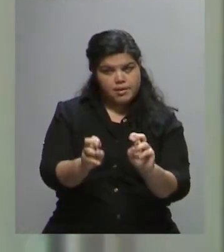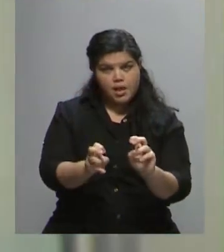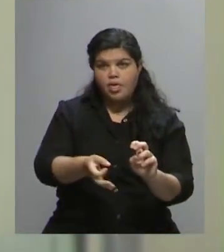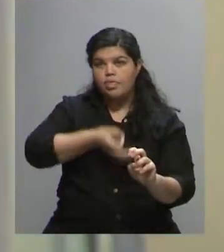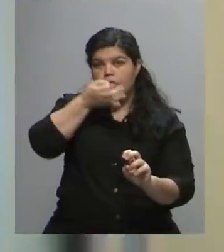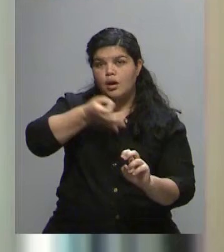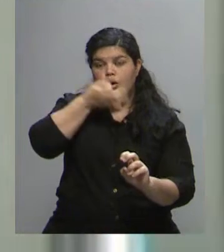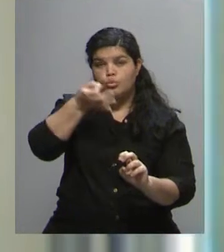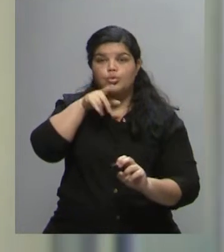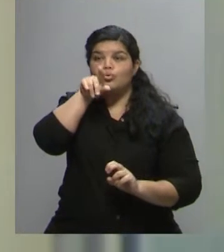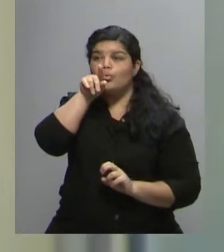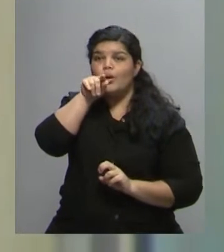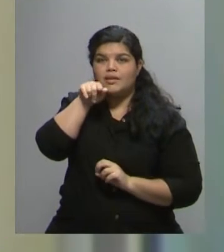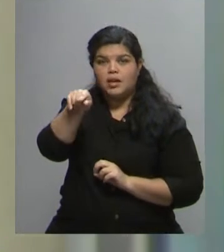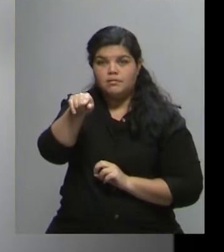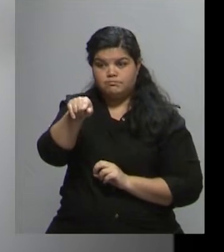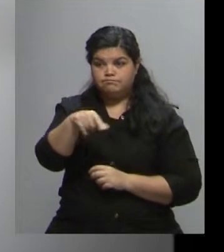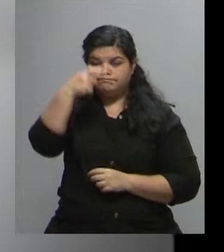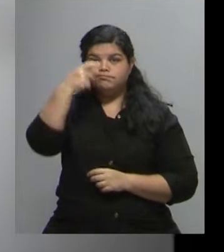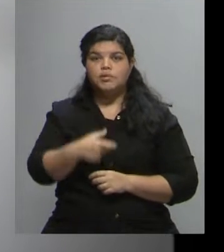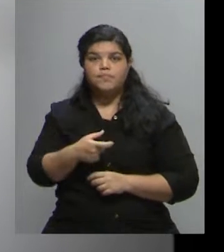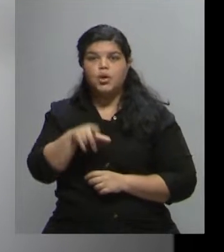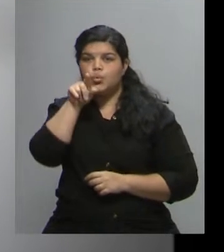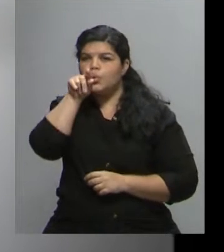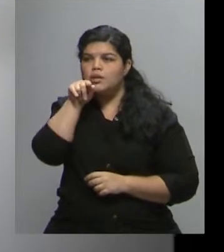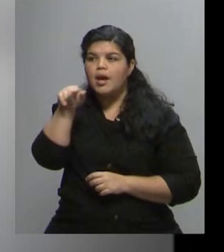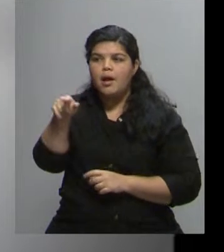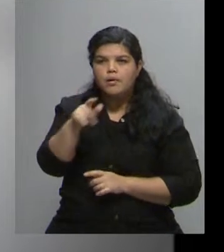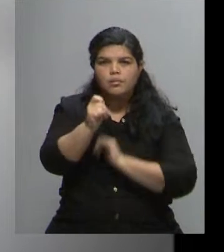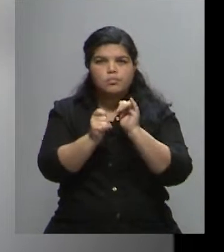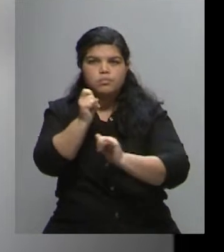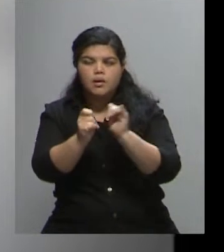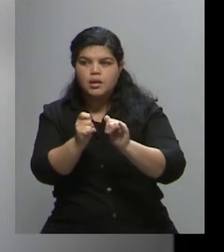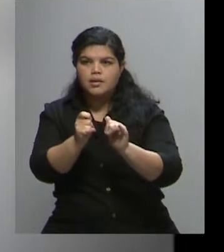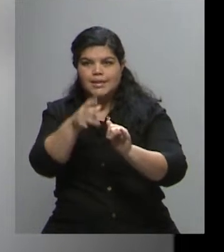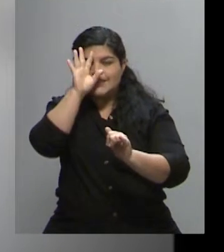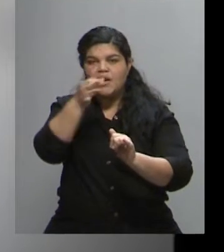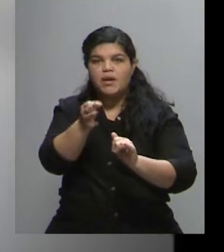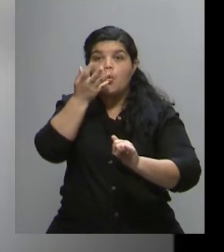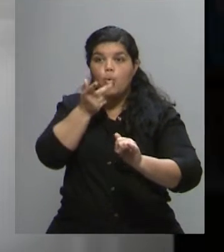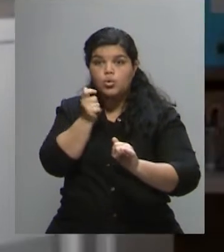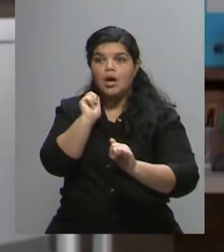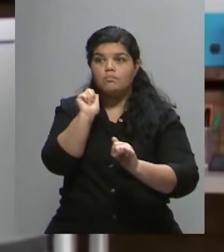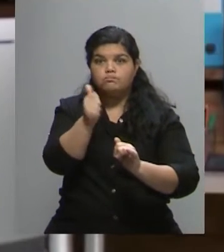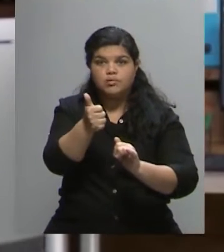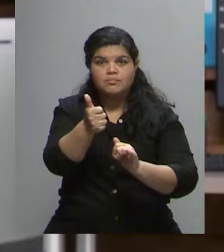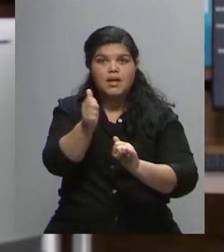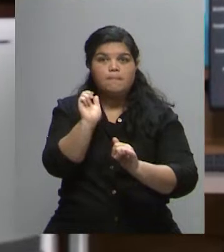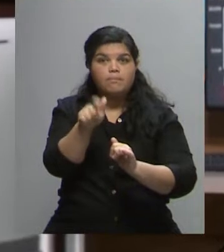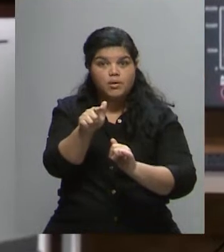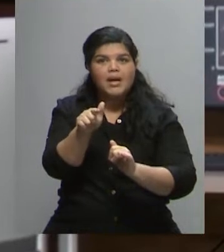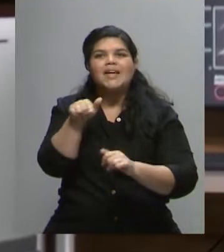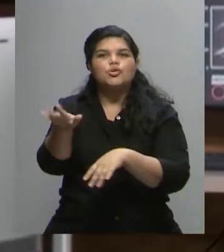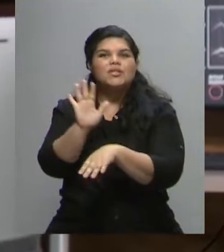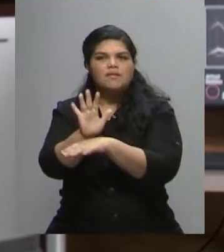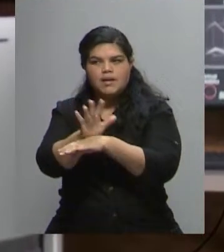en Twitter, puede darse cuenta casi instantáneamente si lo que acaba de decir cae bien, cae mal, etcétera, etcétera, ¿no? Misma cosa, una empresa puede